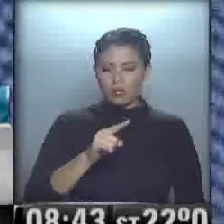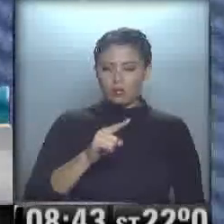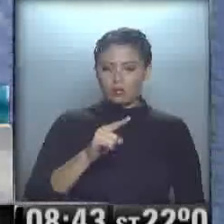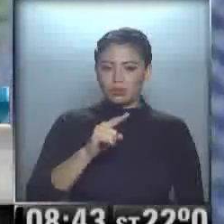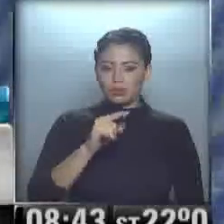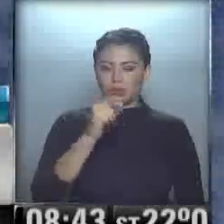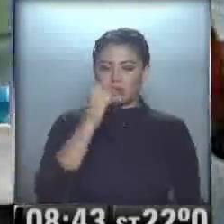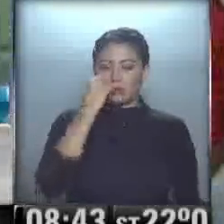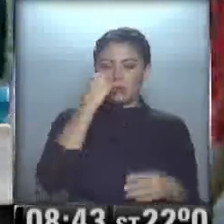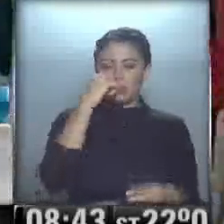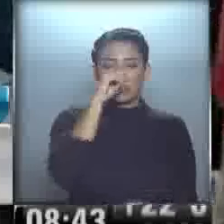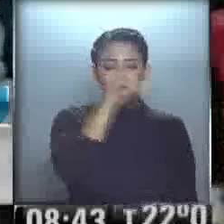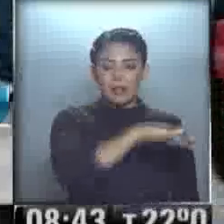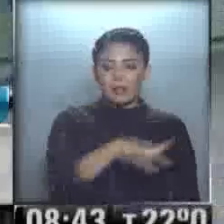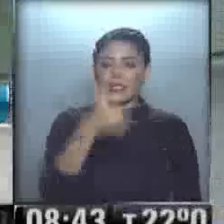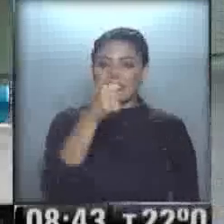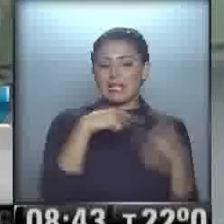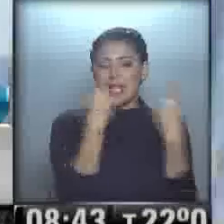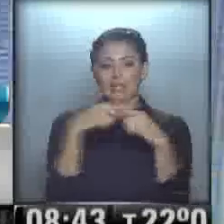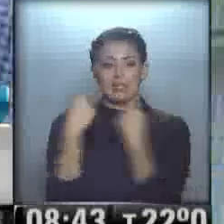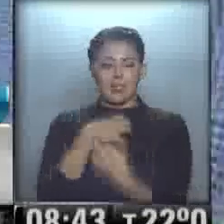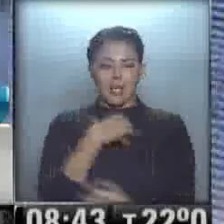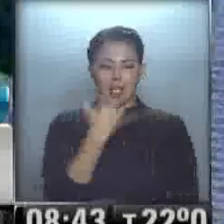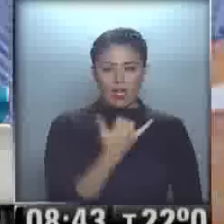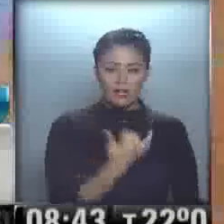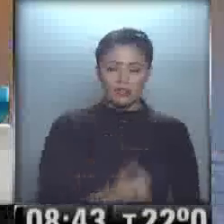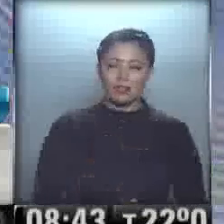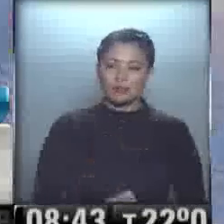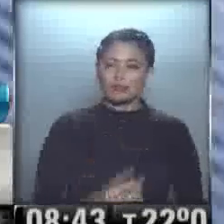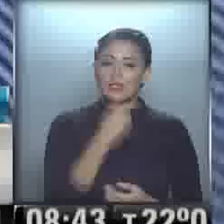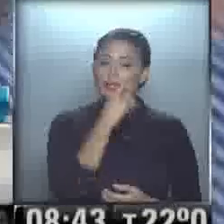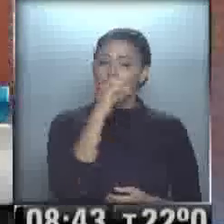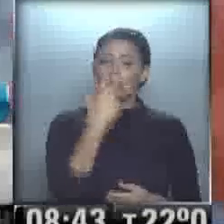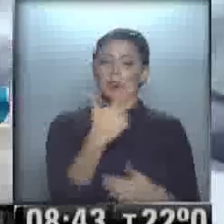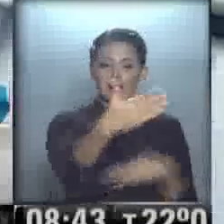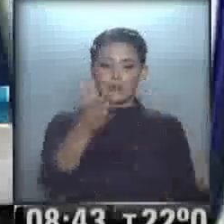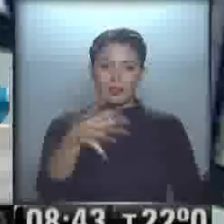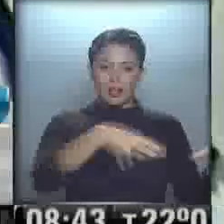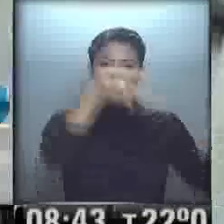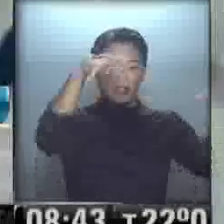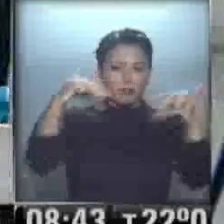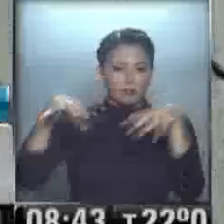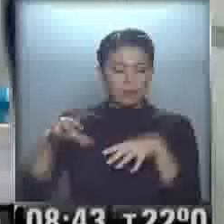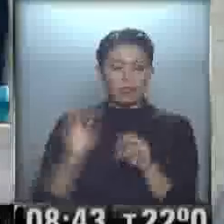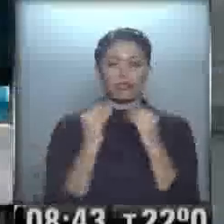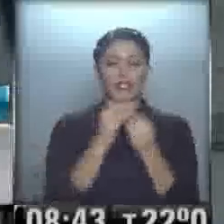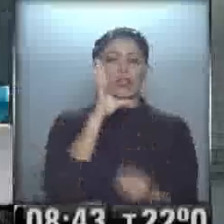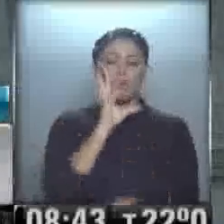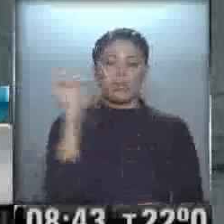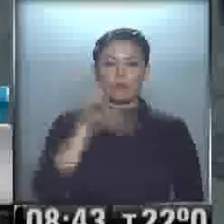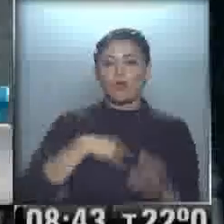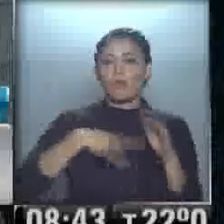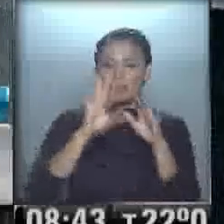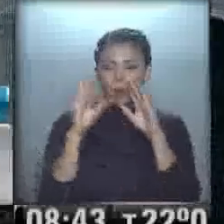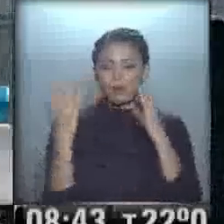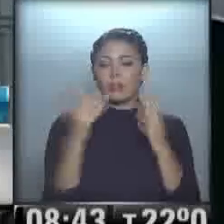del jardín que tiene seis alas el jardín tiene seis alas y con tres containers suma un 50% más de capacidad